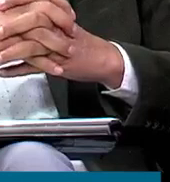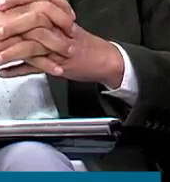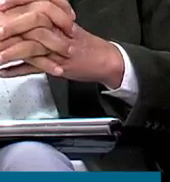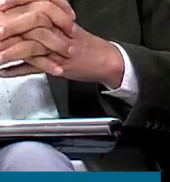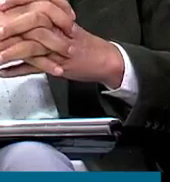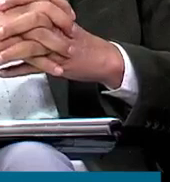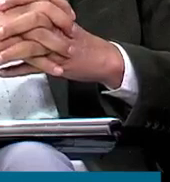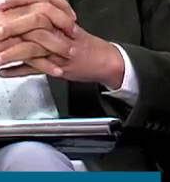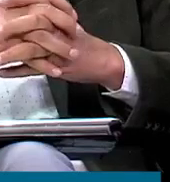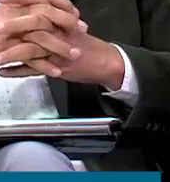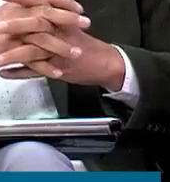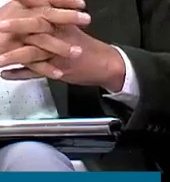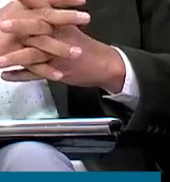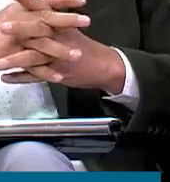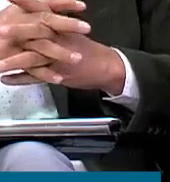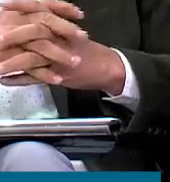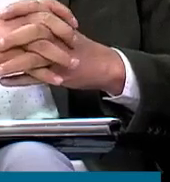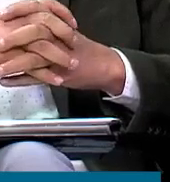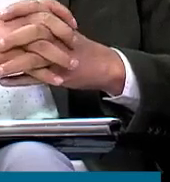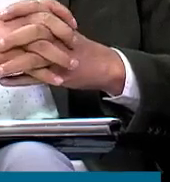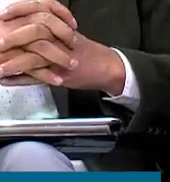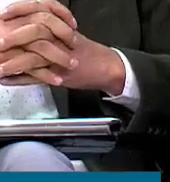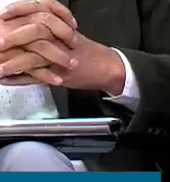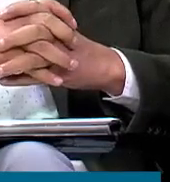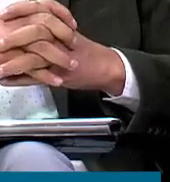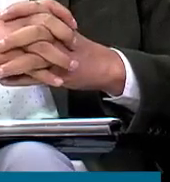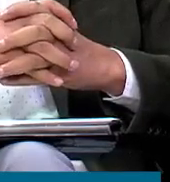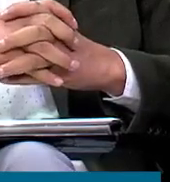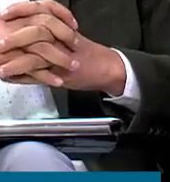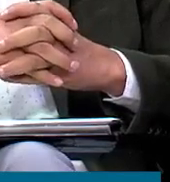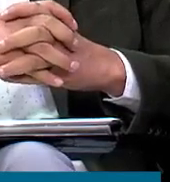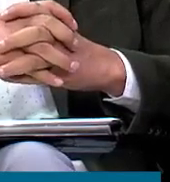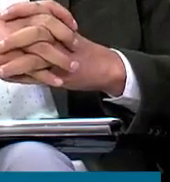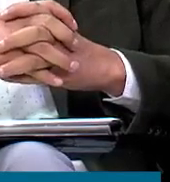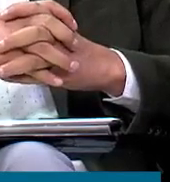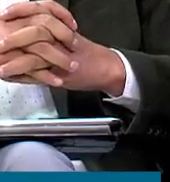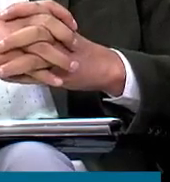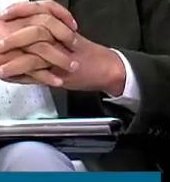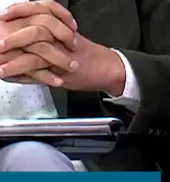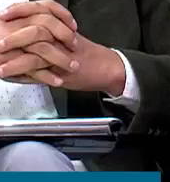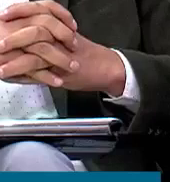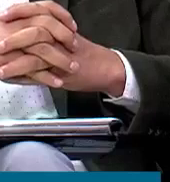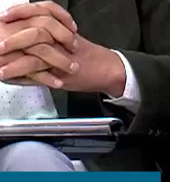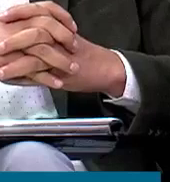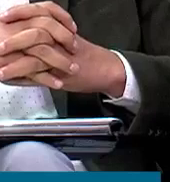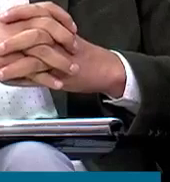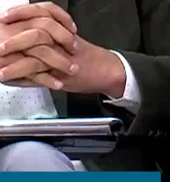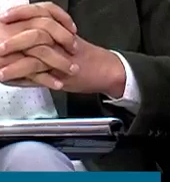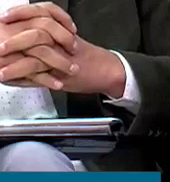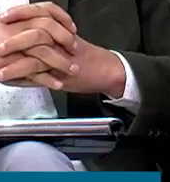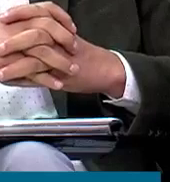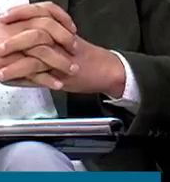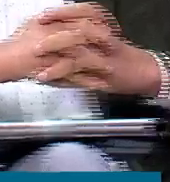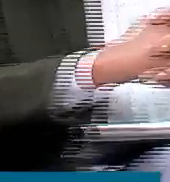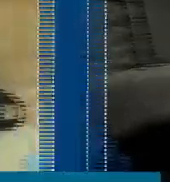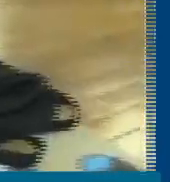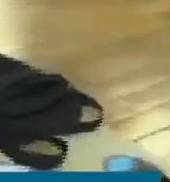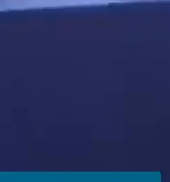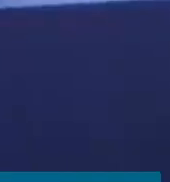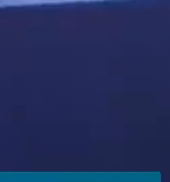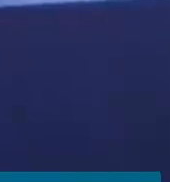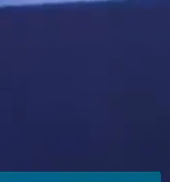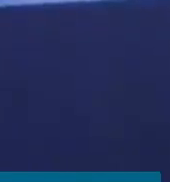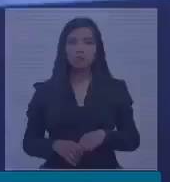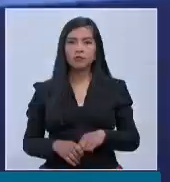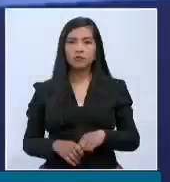Considero que en las últimas semanas han habido muchos acercamientos entre el gobierno y la Central Obrera Boliviana, tomando en